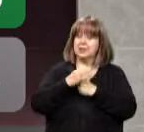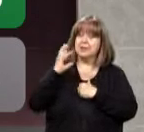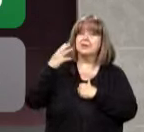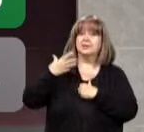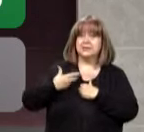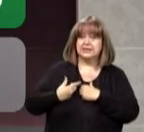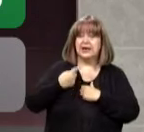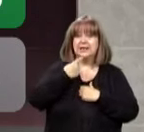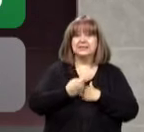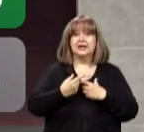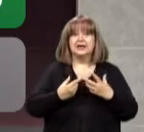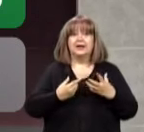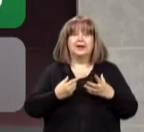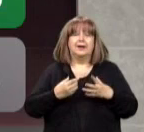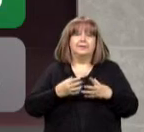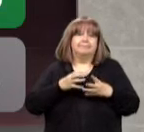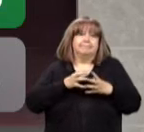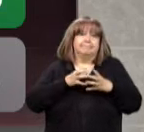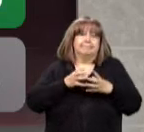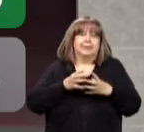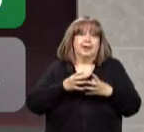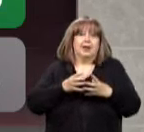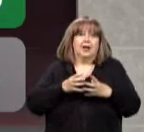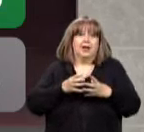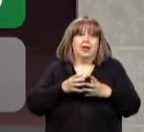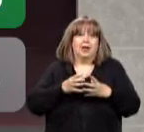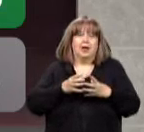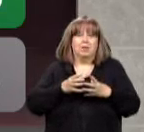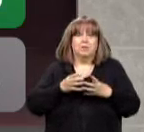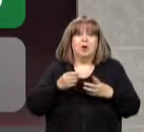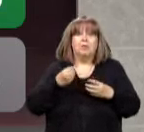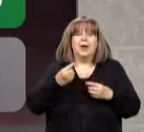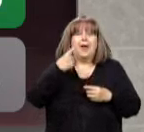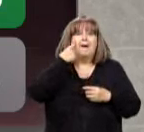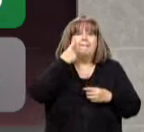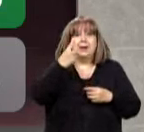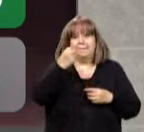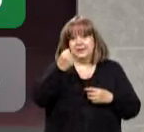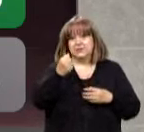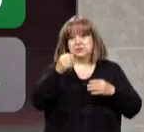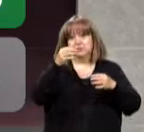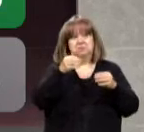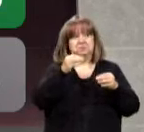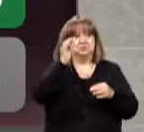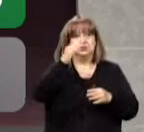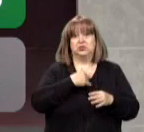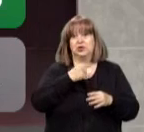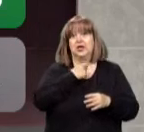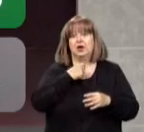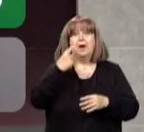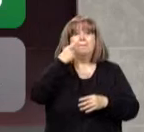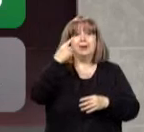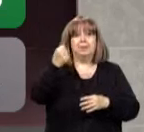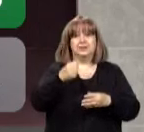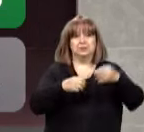podés poner no hace falta grandes volúmenes claro no hace falta poner un montón de dinero que a veces también es esa